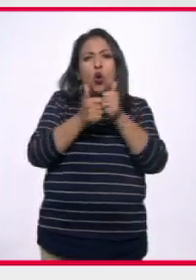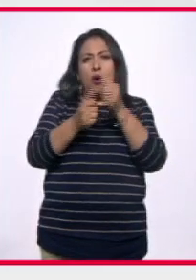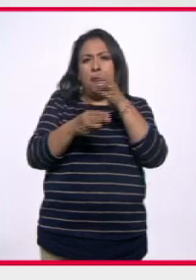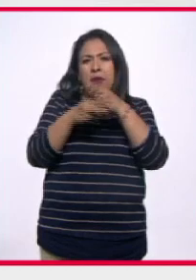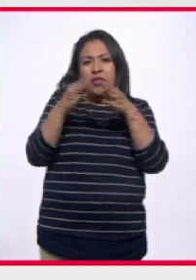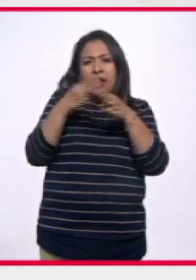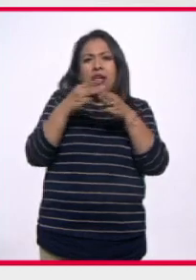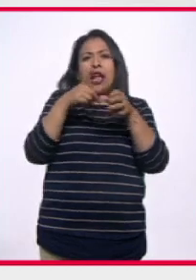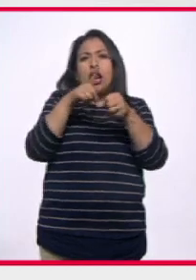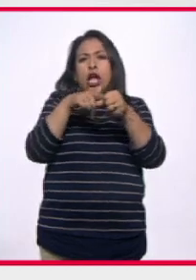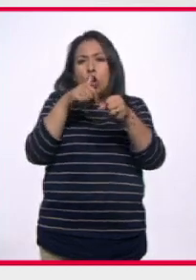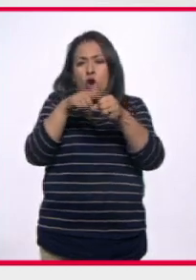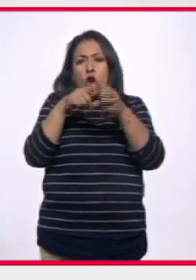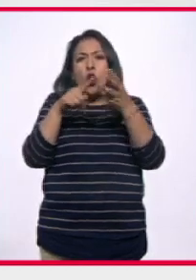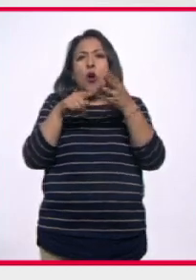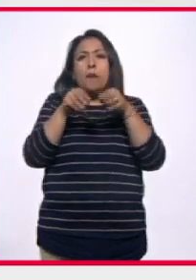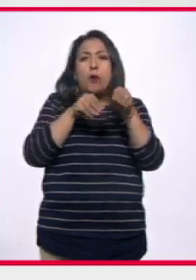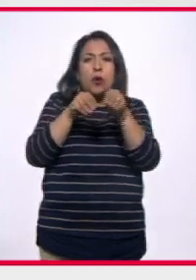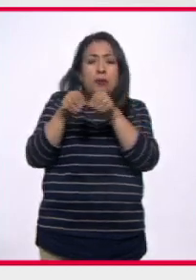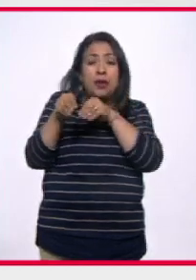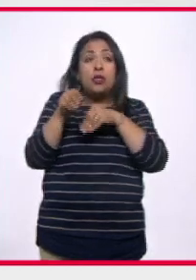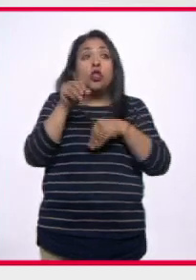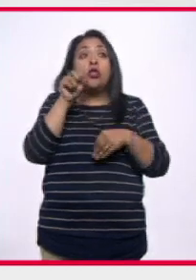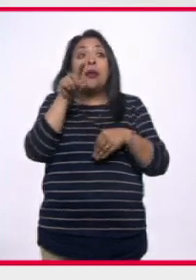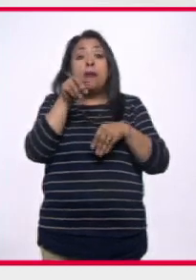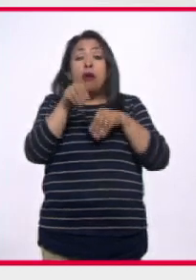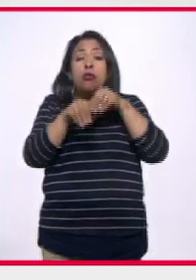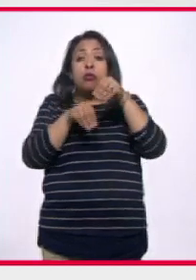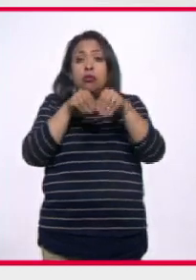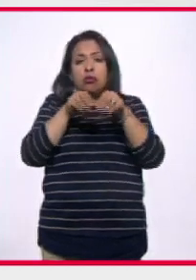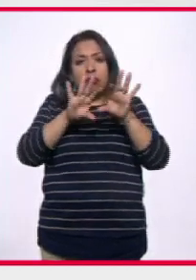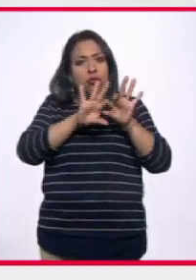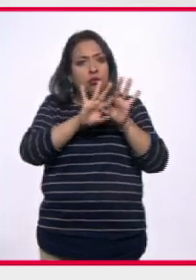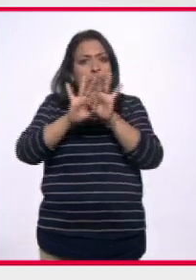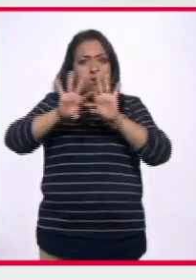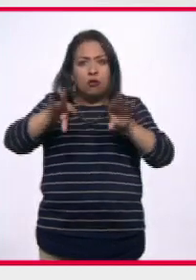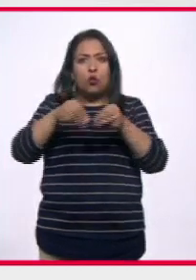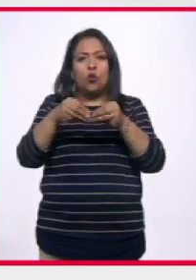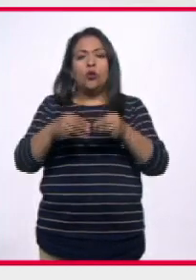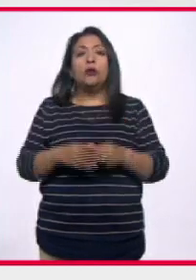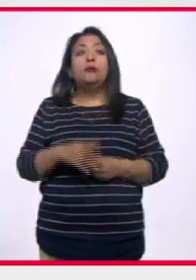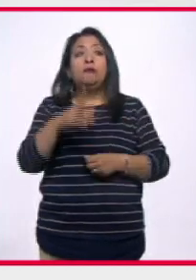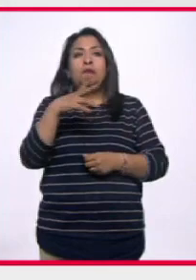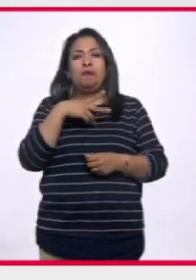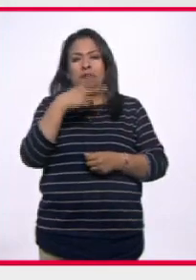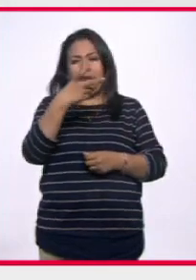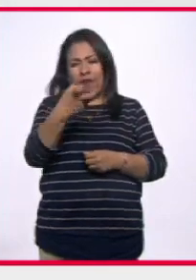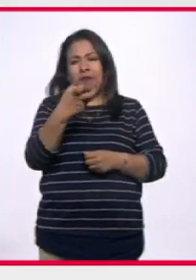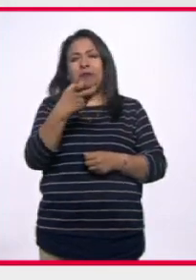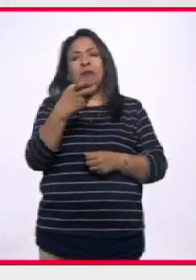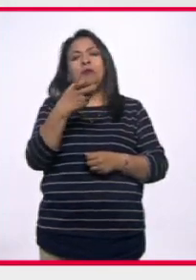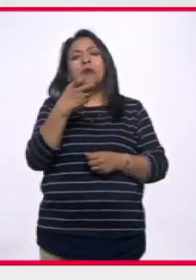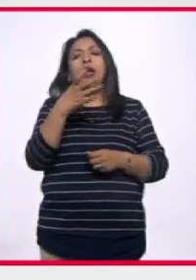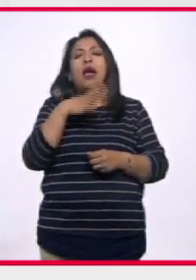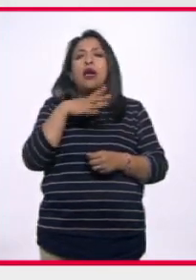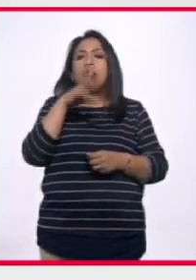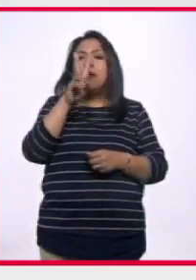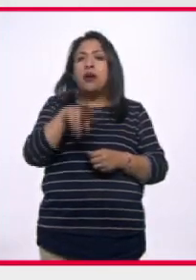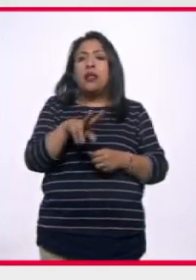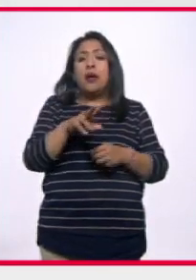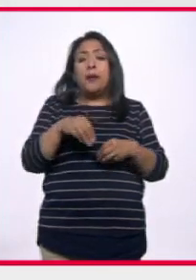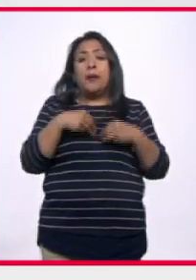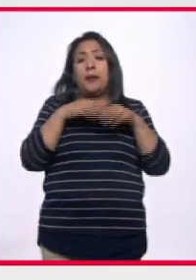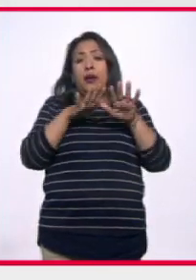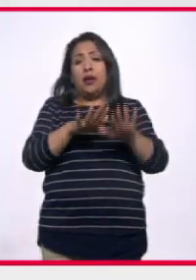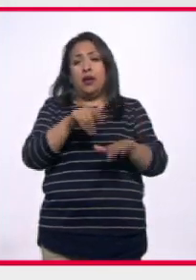la paleta de color el movimiento y hasta la coreografía la pieza es producto en parte de una residencia